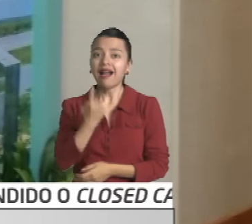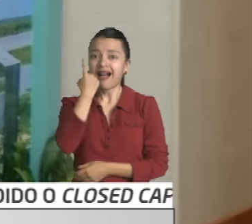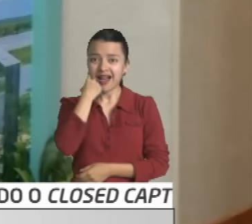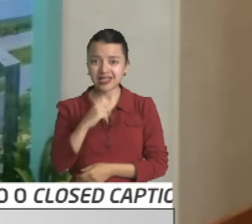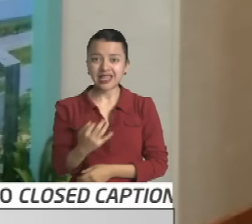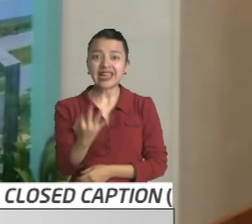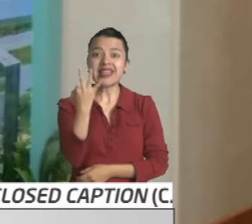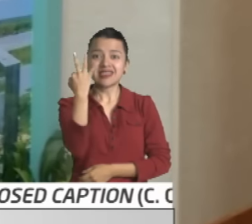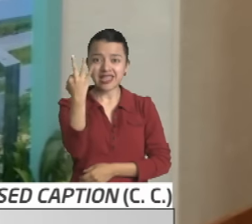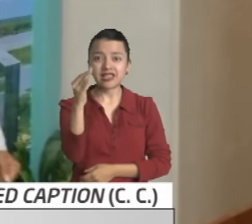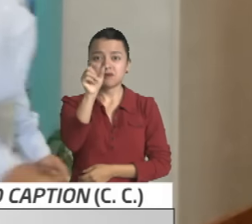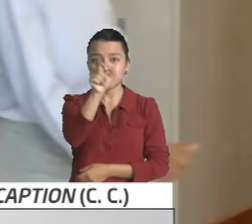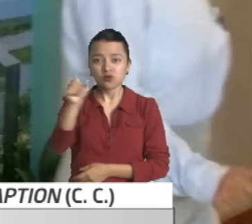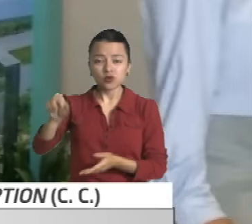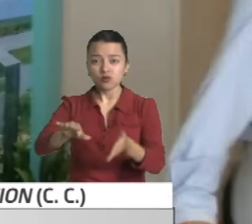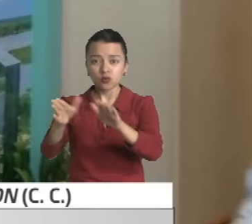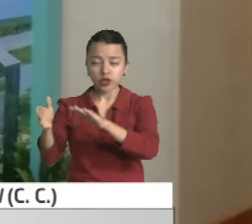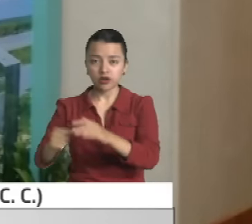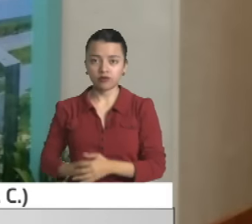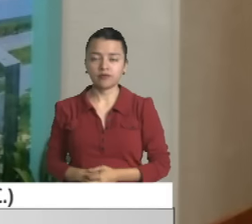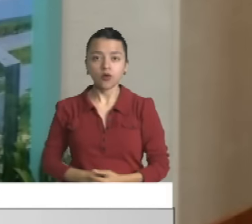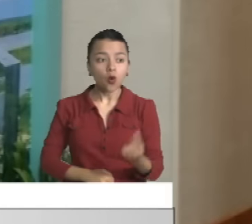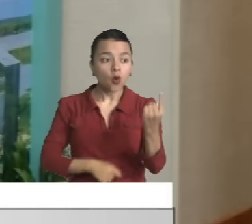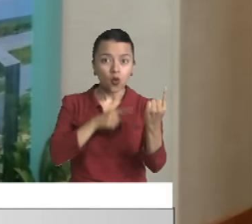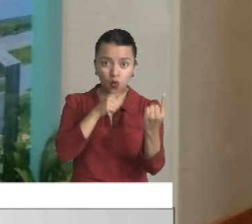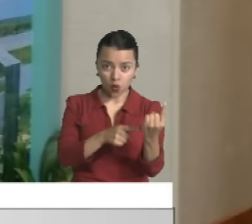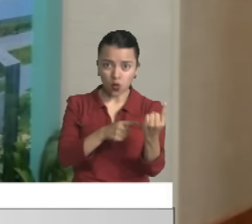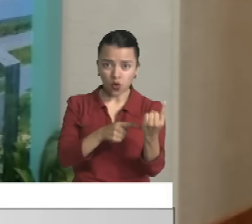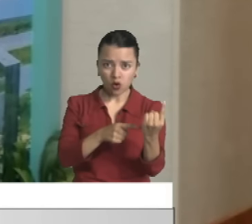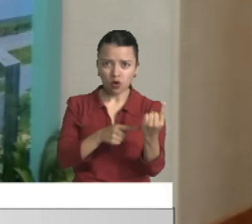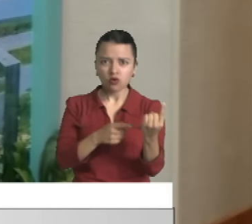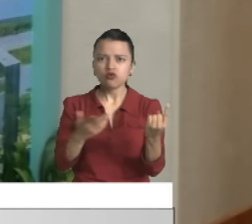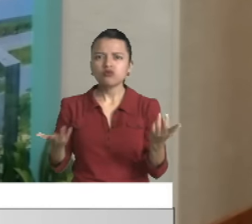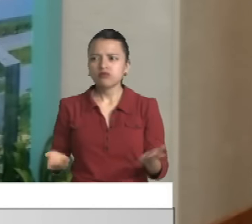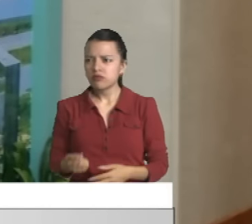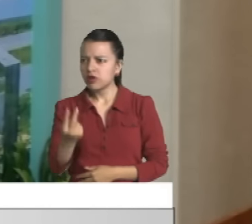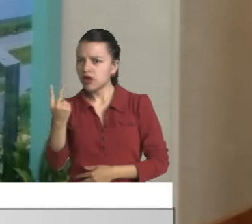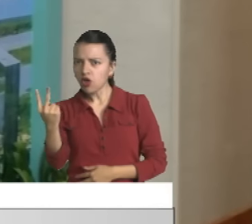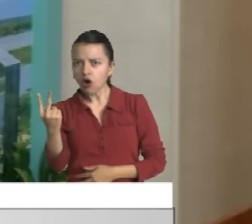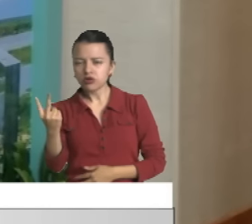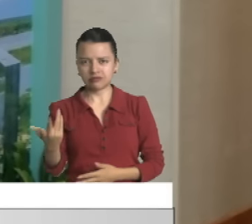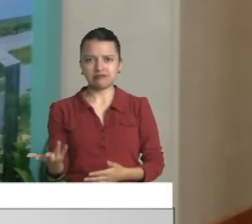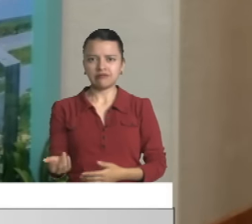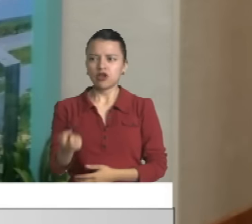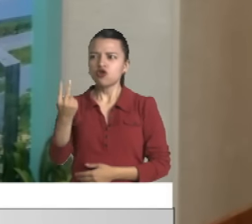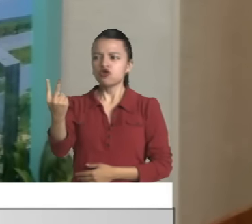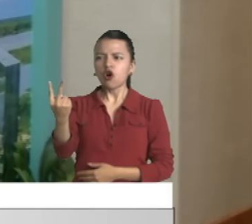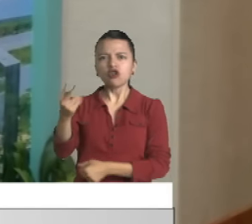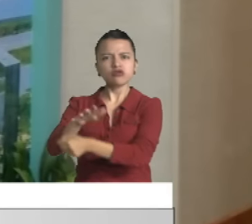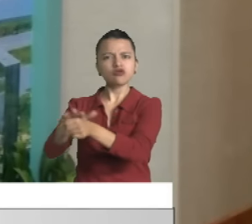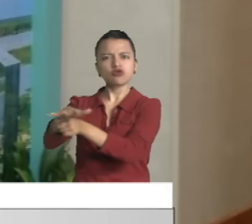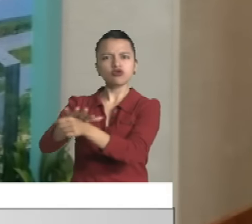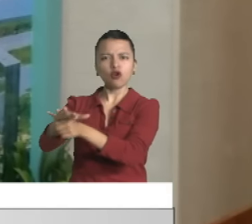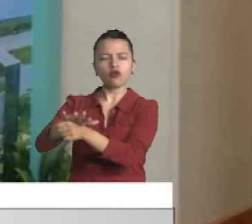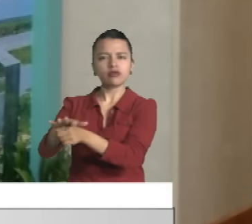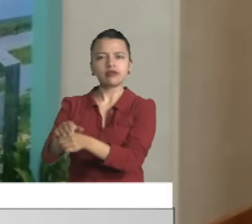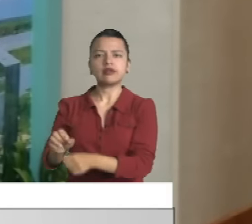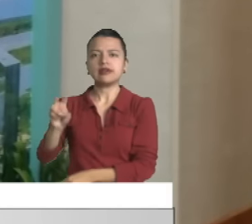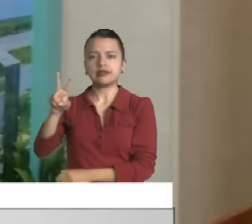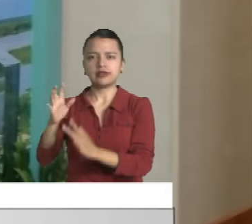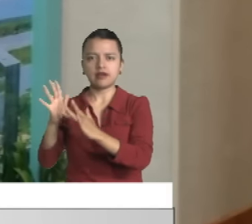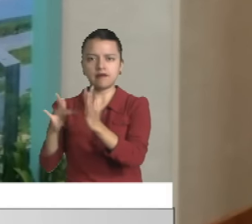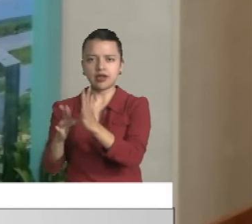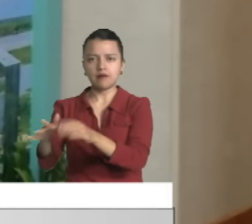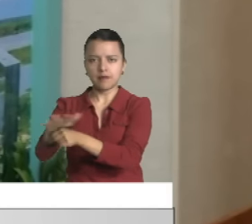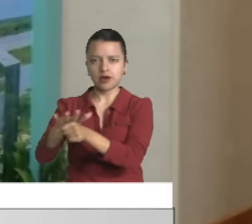3 los homicidios. Y uno fue un caso de doble asesinato registrado en el barrio 7 de Abril. Las víctimas,